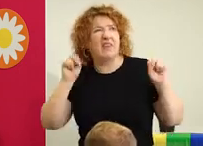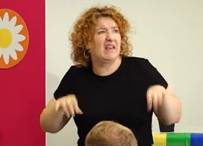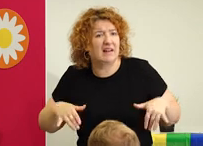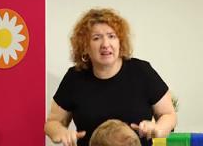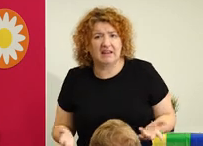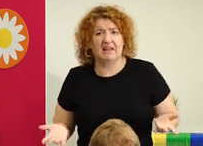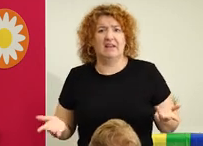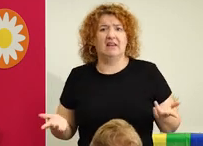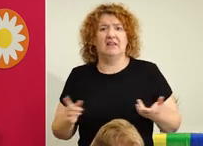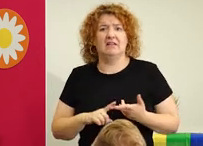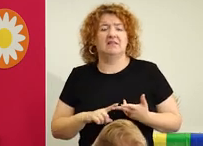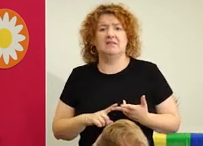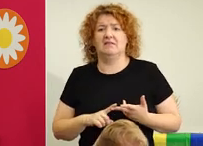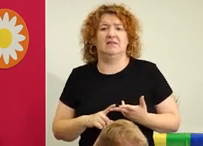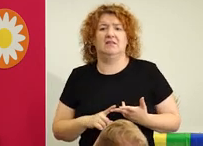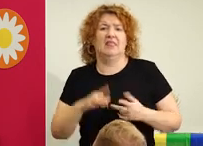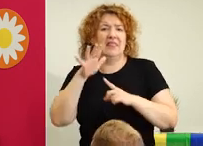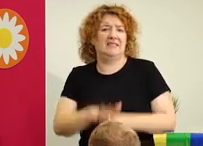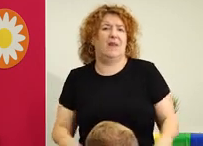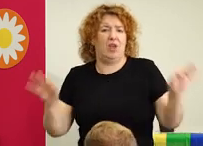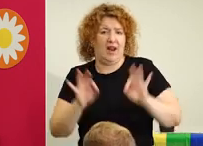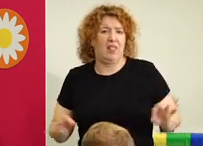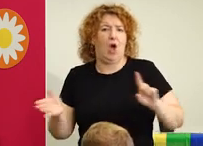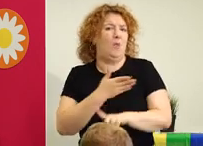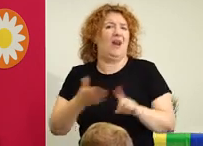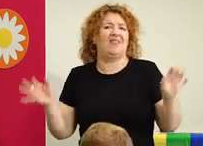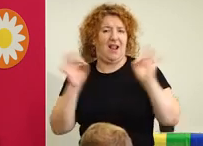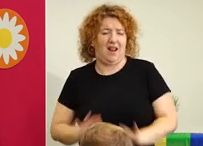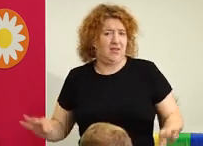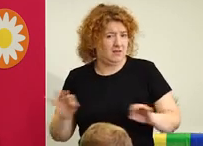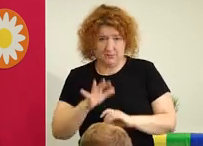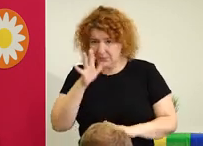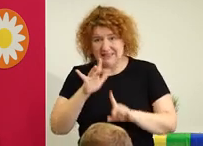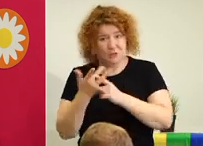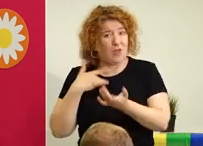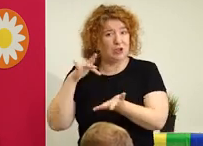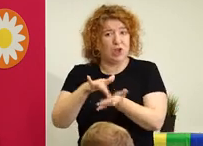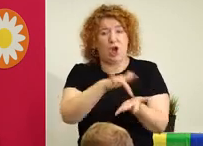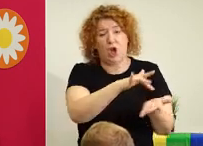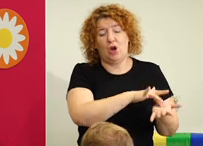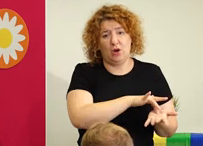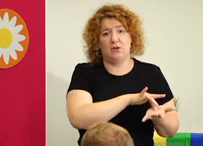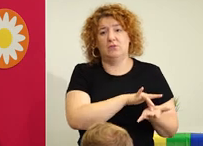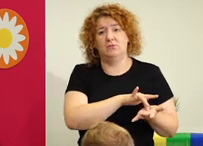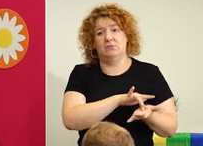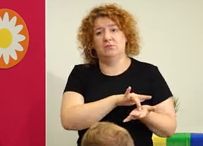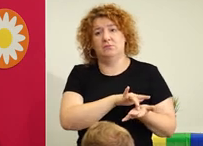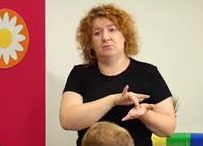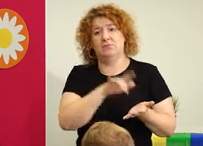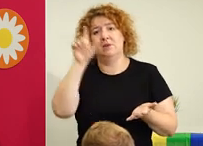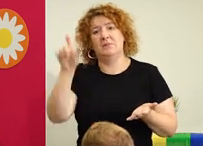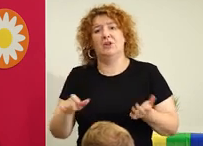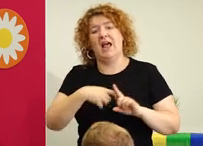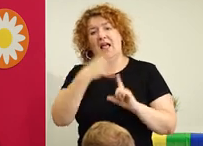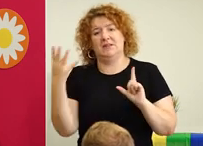ni, por supuesto, sufrir ningún tipo de discriminación o de violencia. Y ante todas esas situaciones cotidianas de discriminación o violencia hacia las